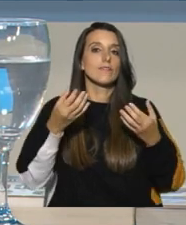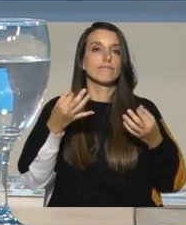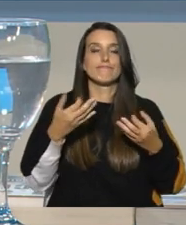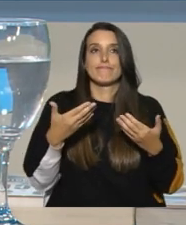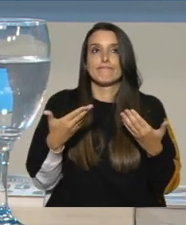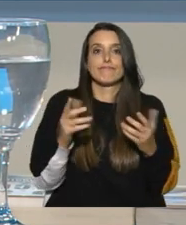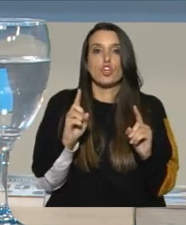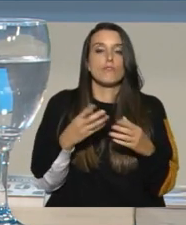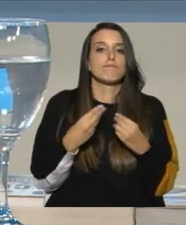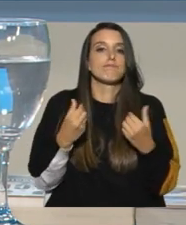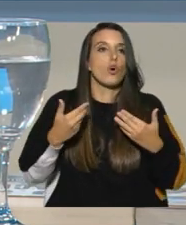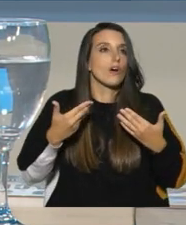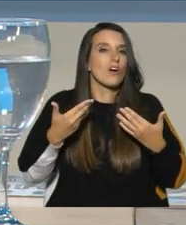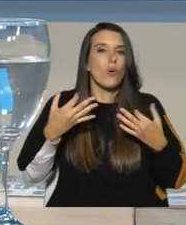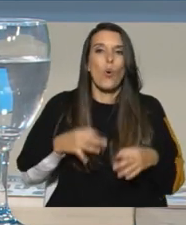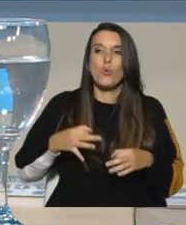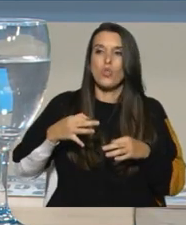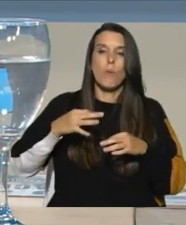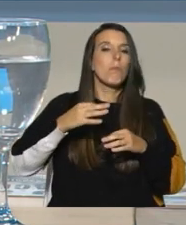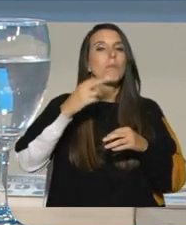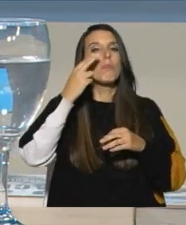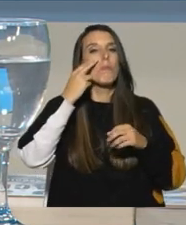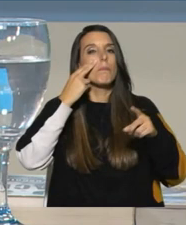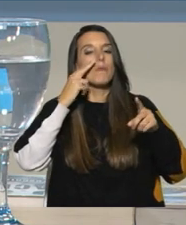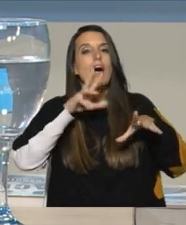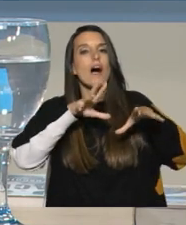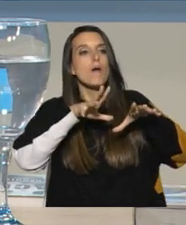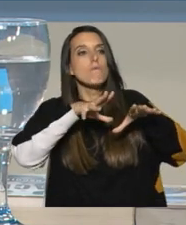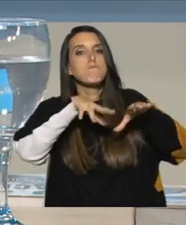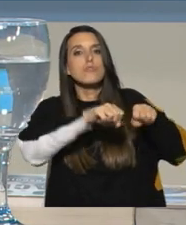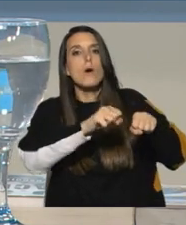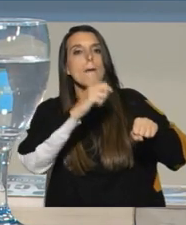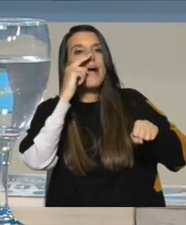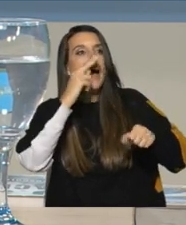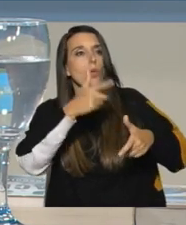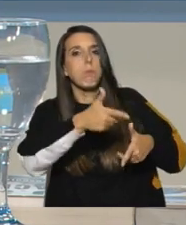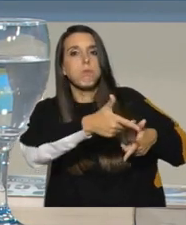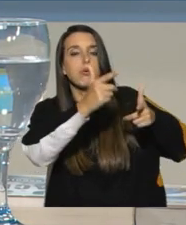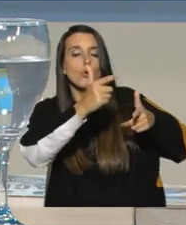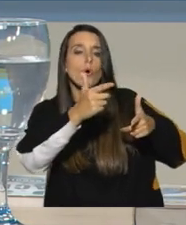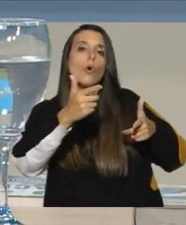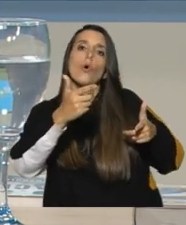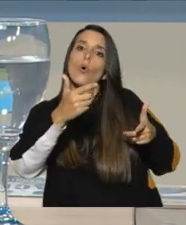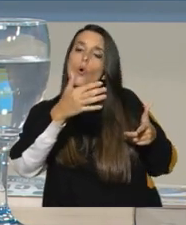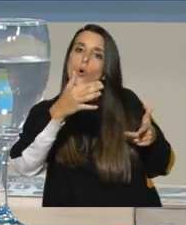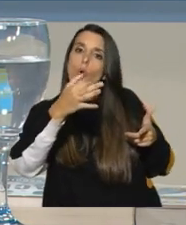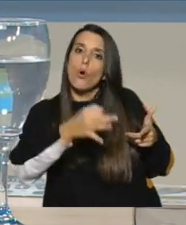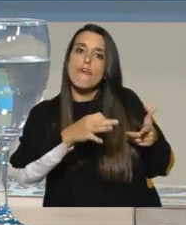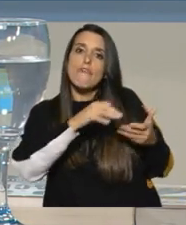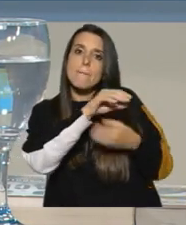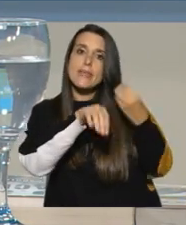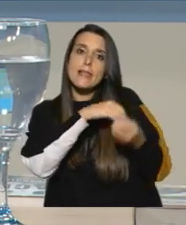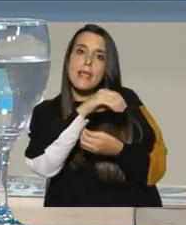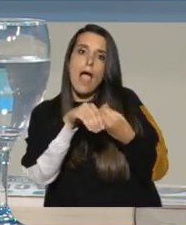proeza que realizaron en el asalto a Pando, todavía intimidaban justamente a las familias,